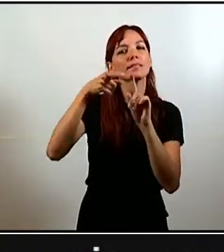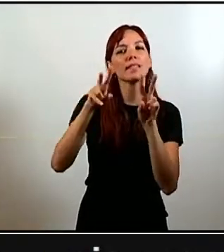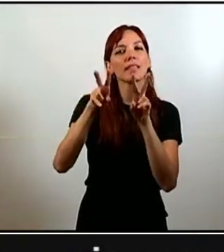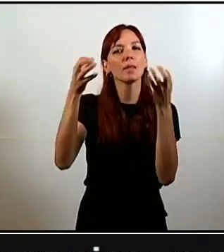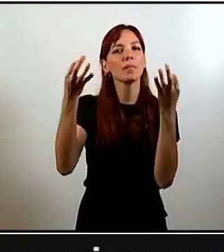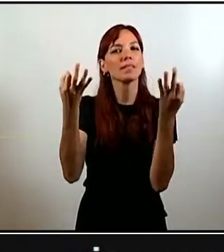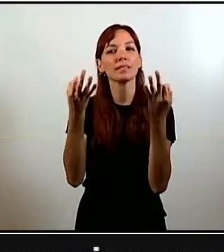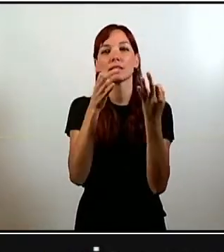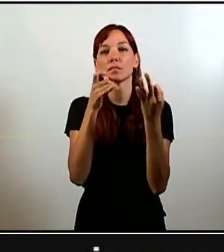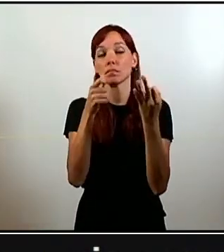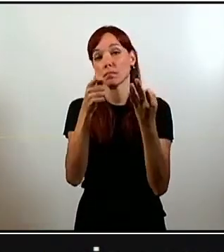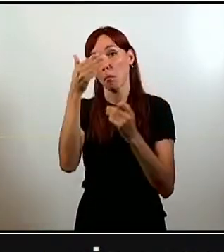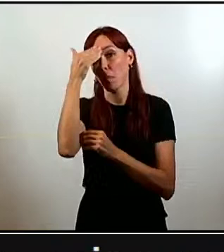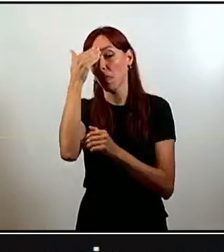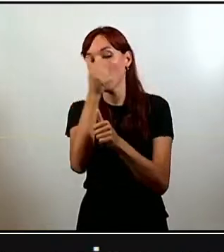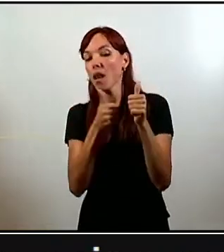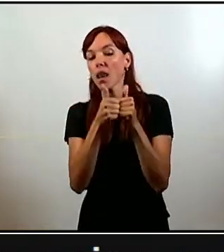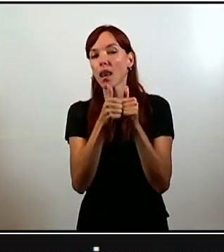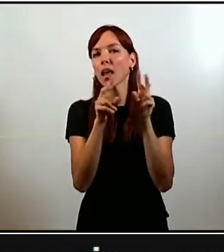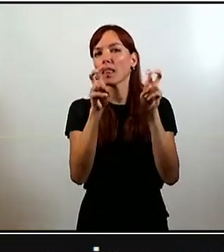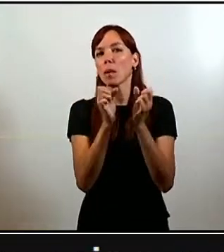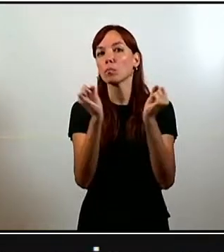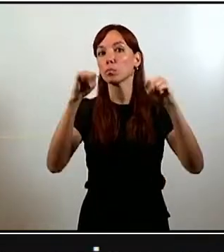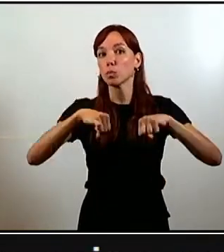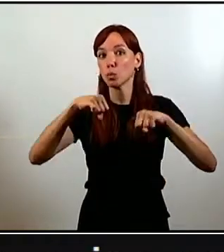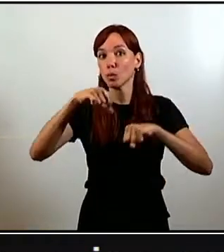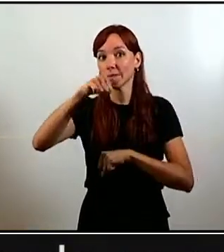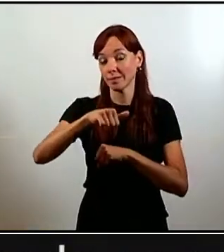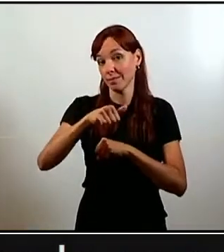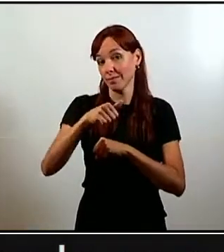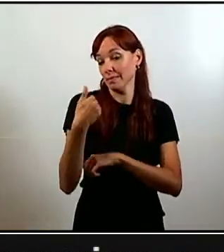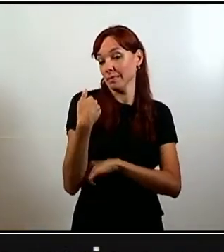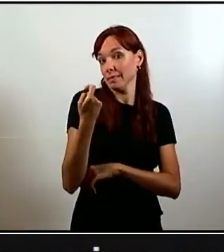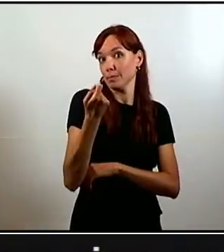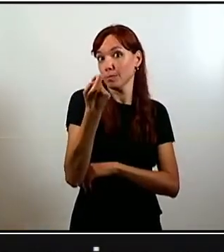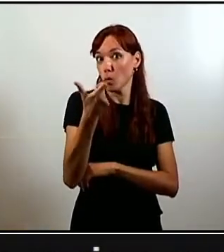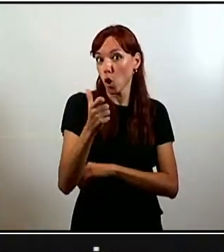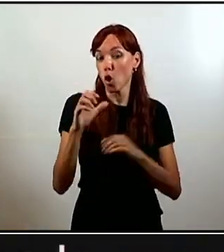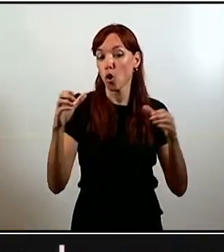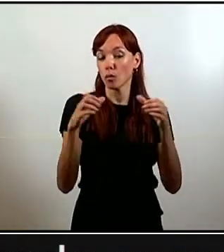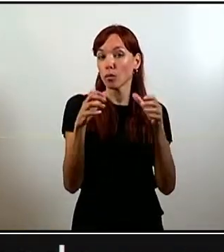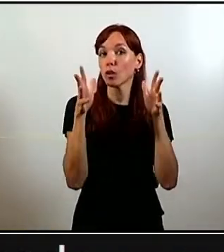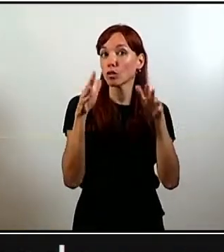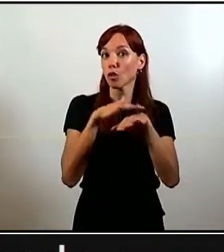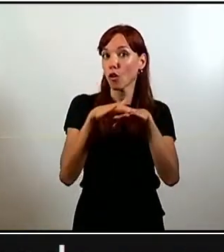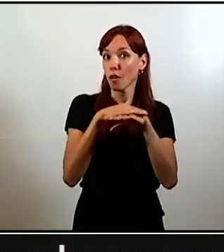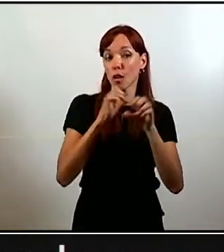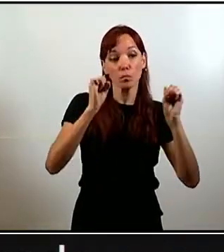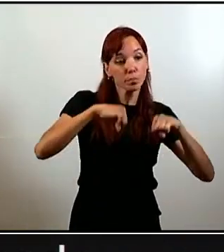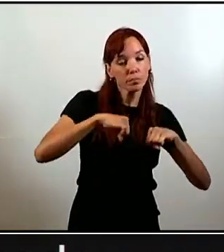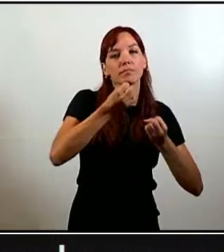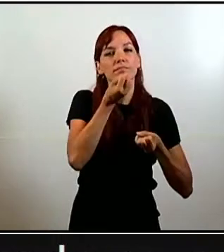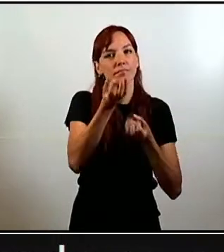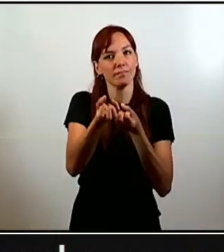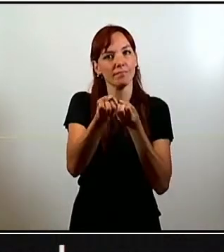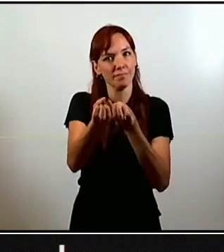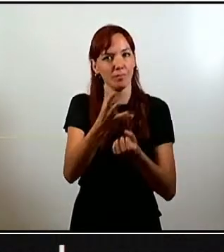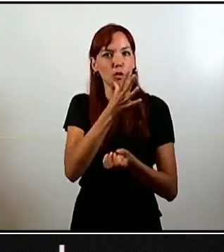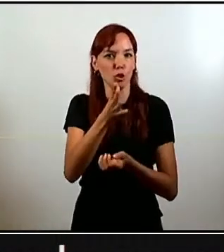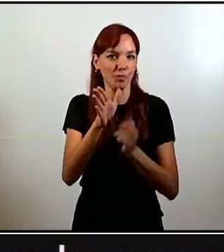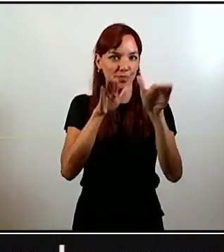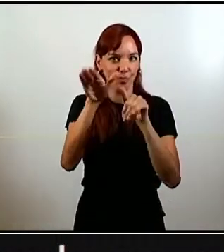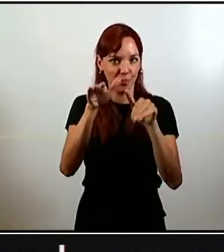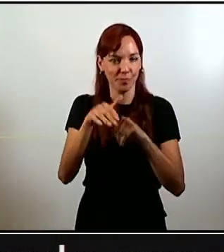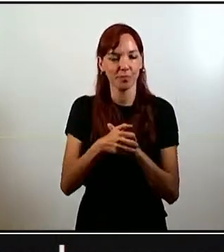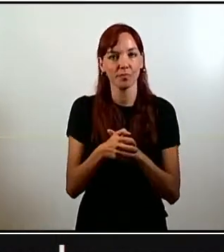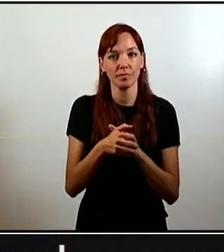los asuntos principales que hemos aprobado en el Consejo de Gobierno que acabamos de celebrar. Por supuesto, al término de esta comparecencia se